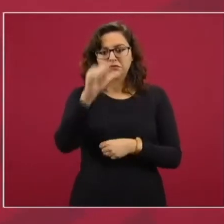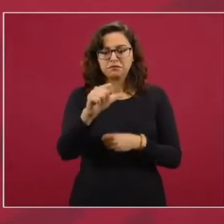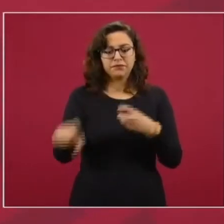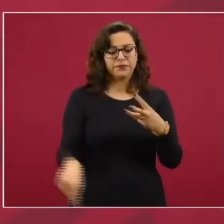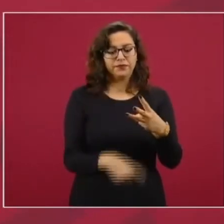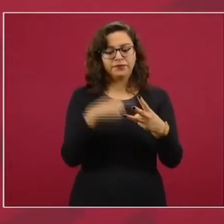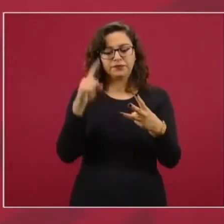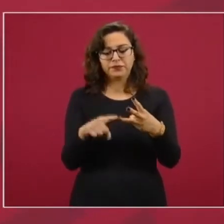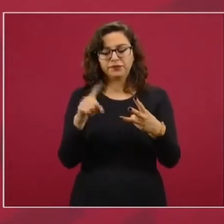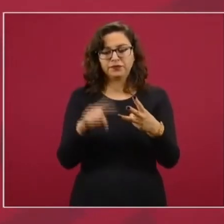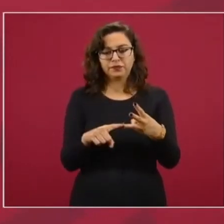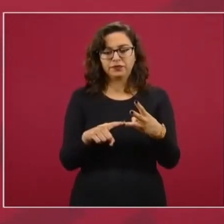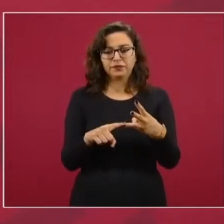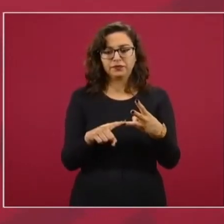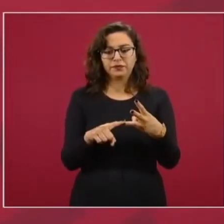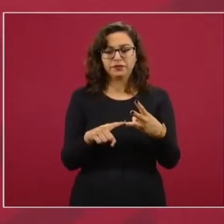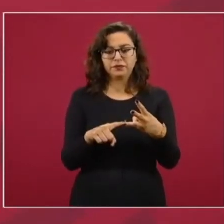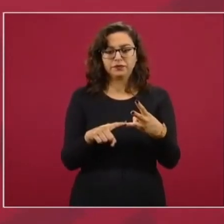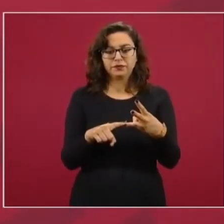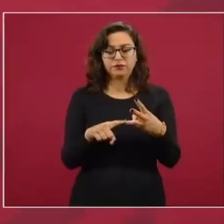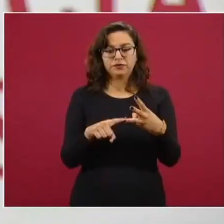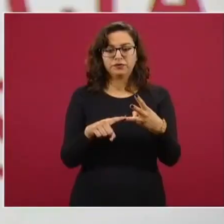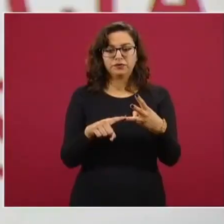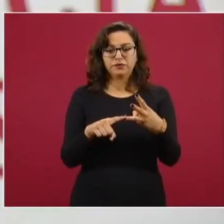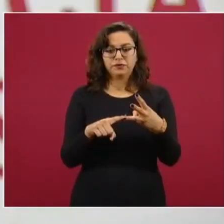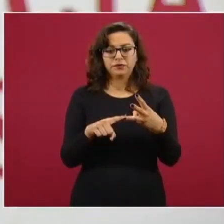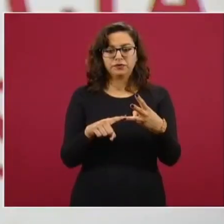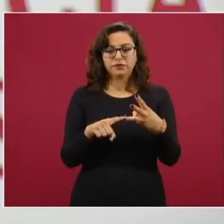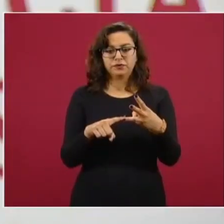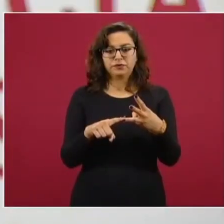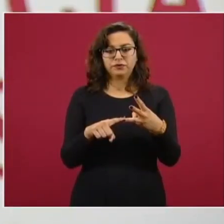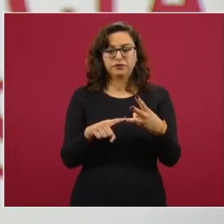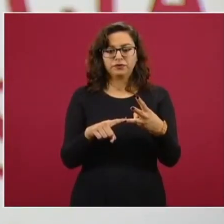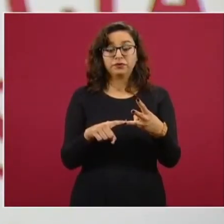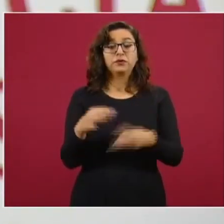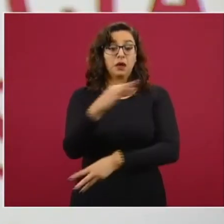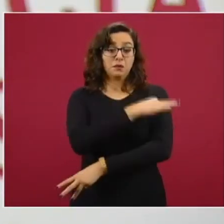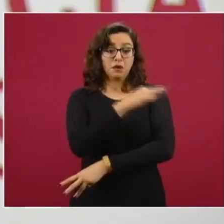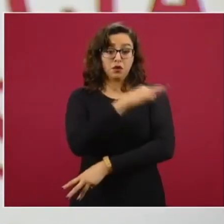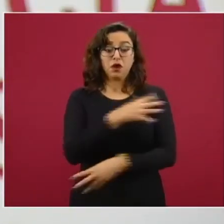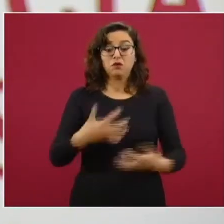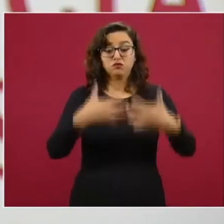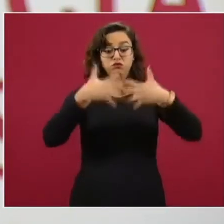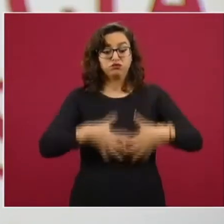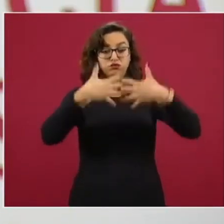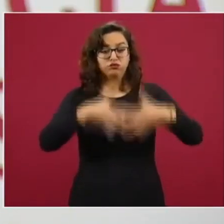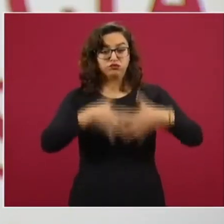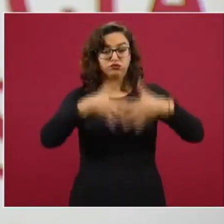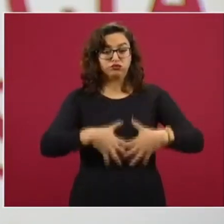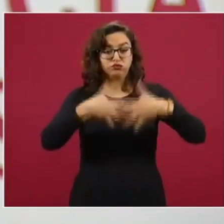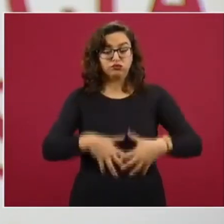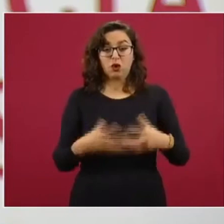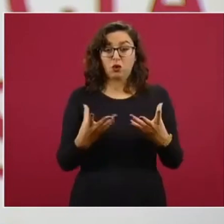otro propósito es también garantizar que la manufactura masiva de la vacuna no ofrece